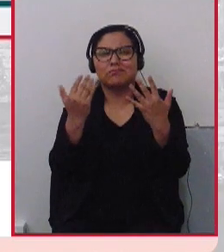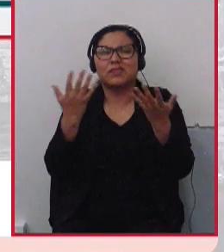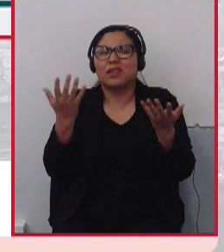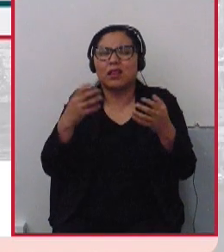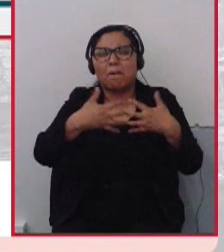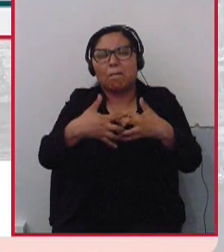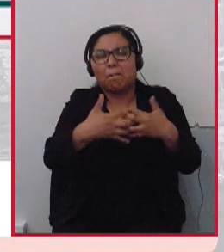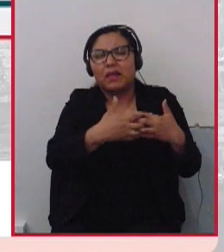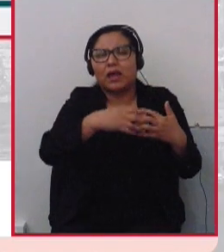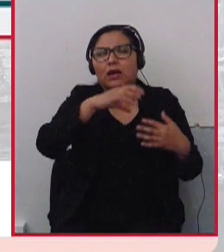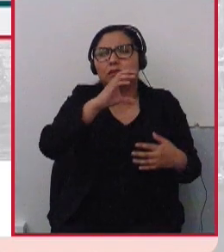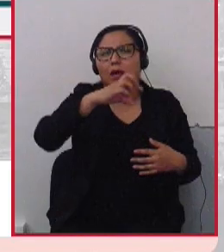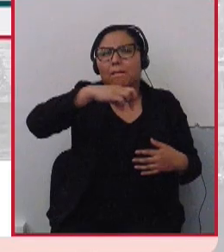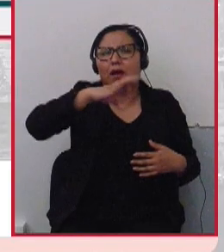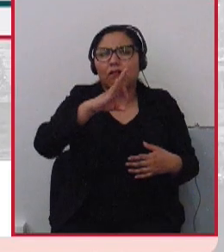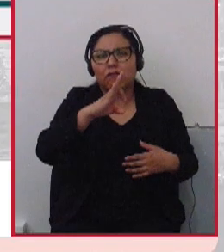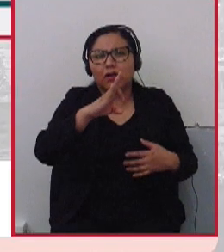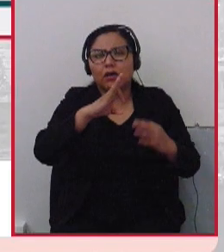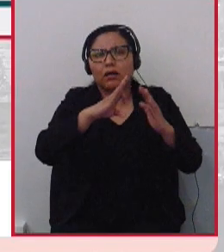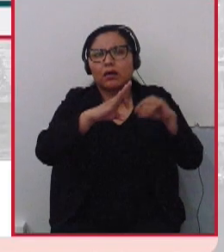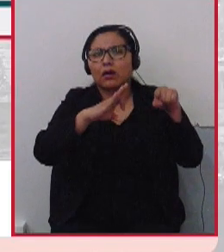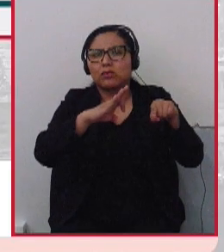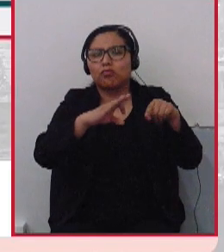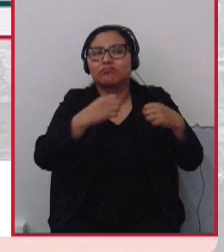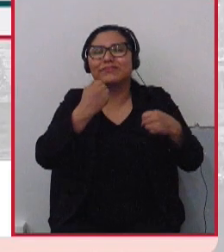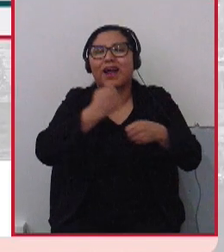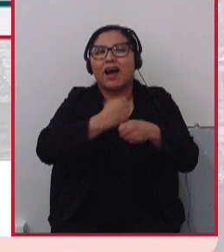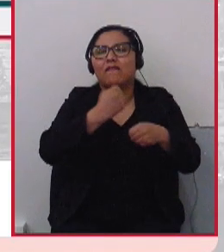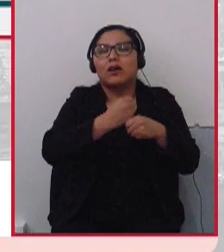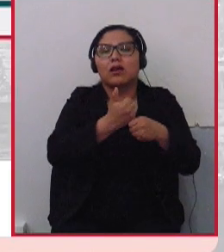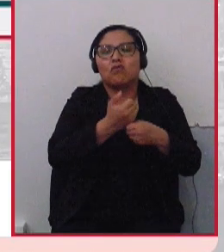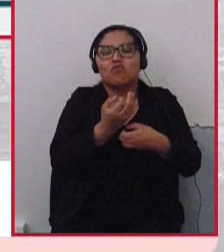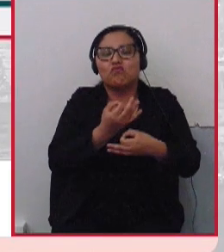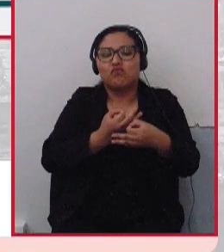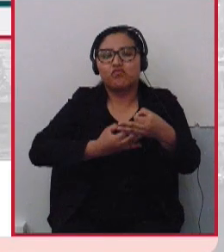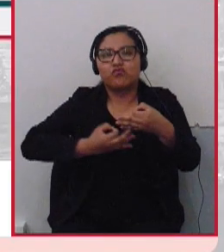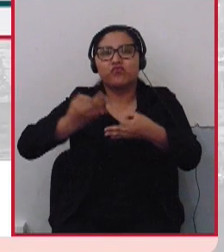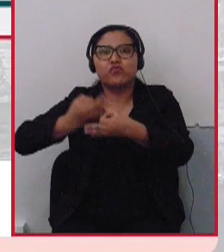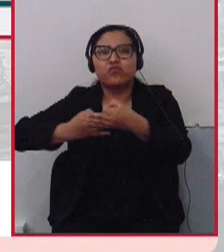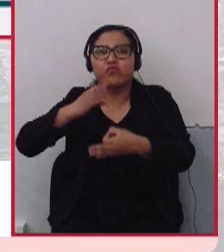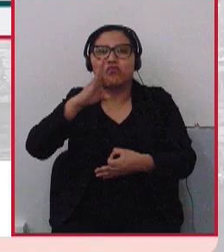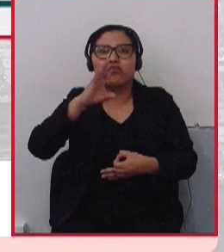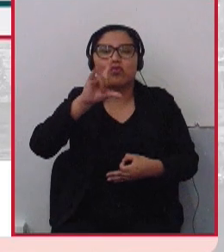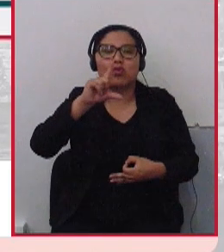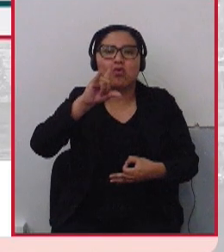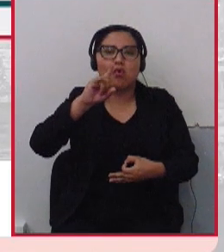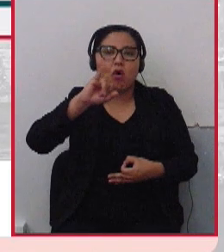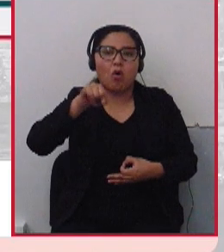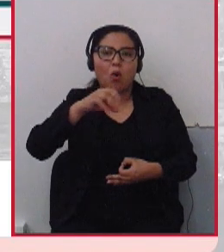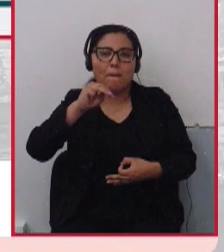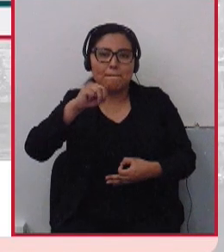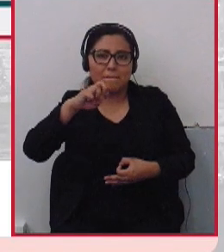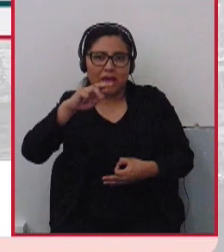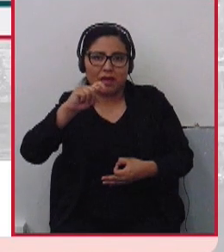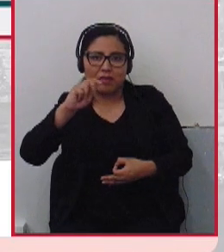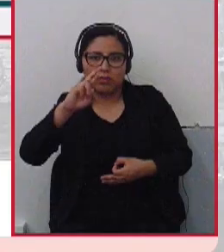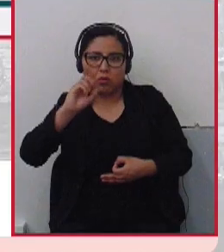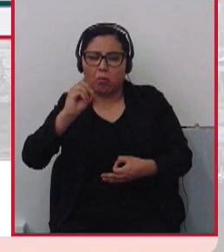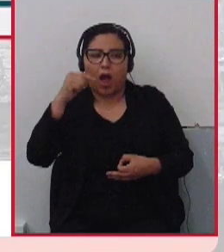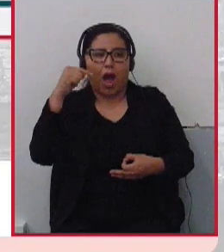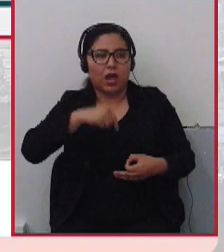CPF? Bastante de la planta CPF trabaja con los flujómetros. No tenemos